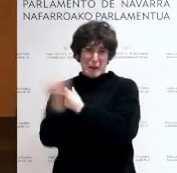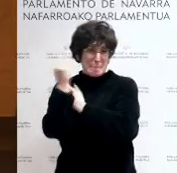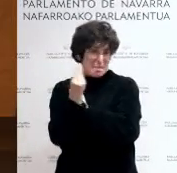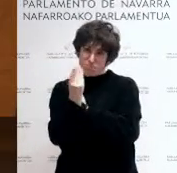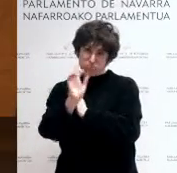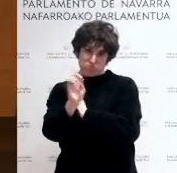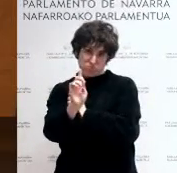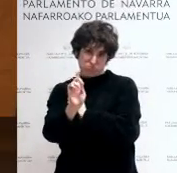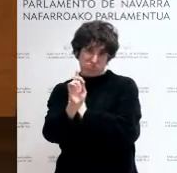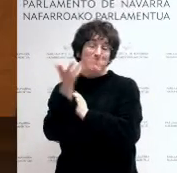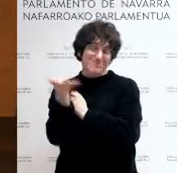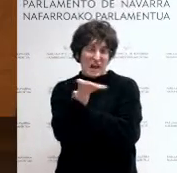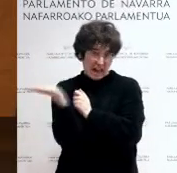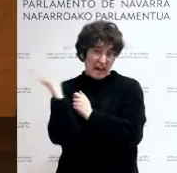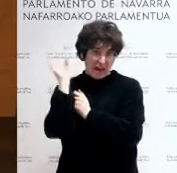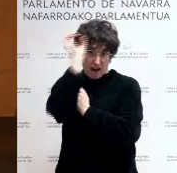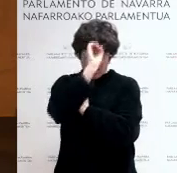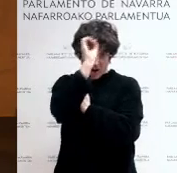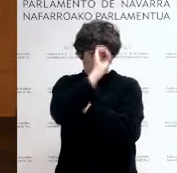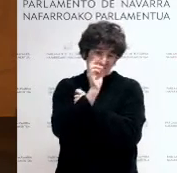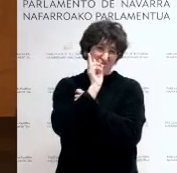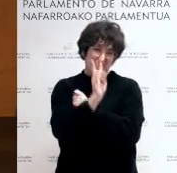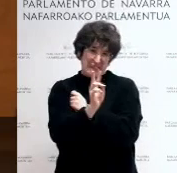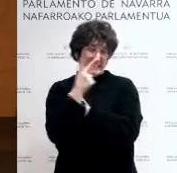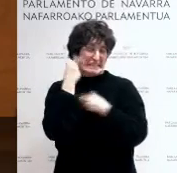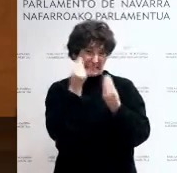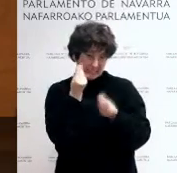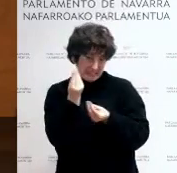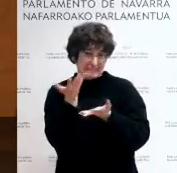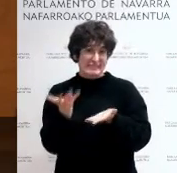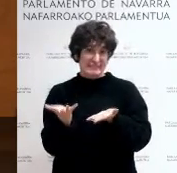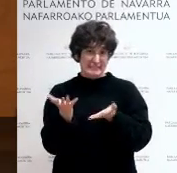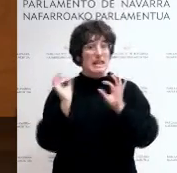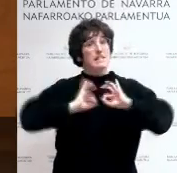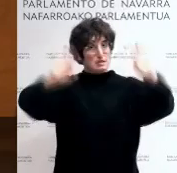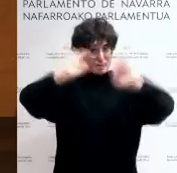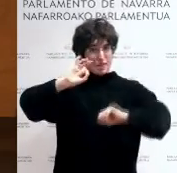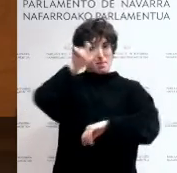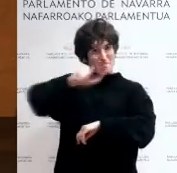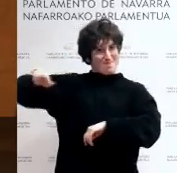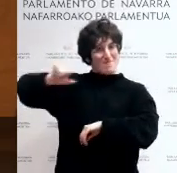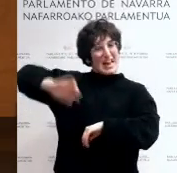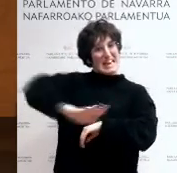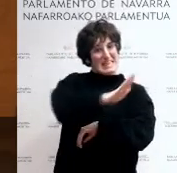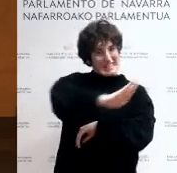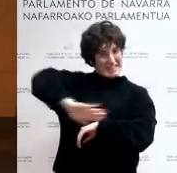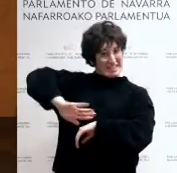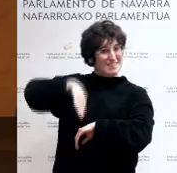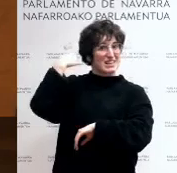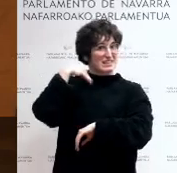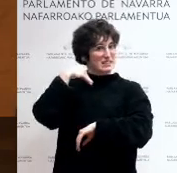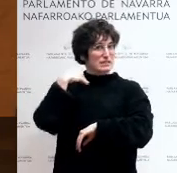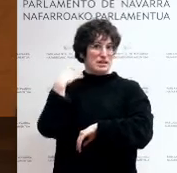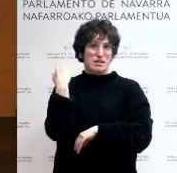esa percepción que tienen, sobre todo, y me estoy centrando hoy en los ciudadanos de la Ribera y los ciudadanos de Tierra Estella, creo que no debería seguir